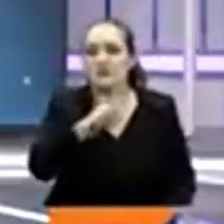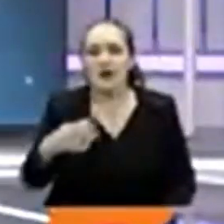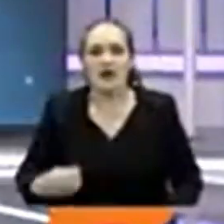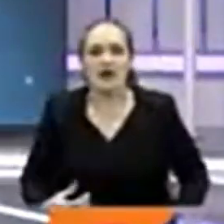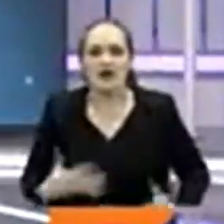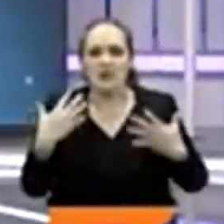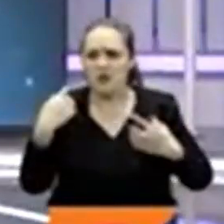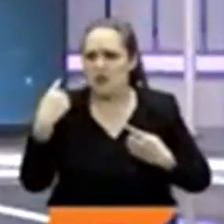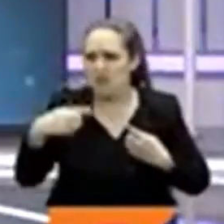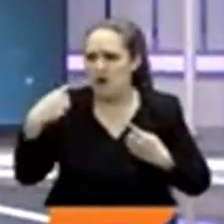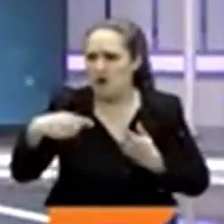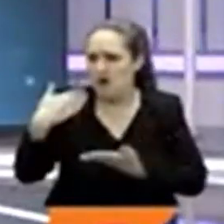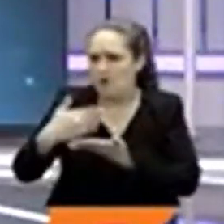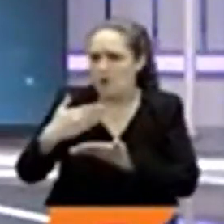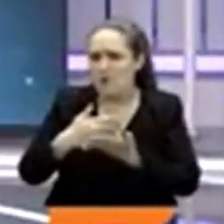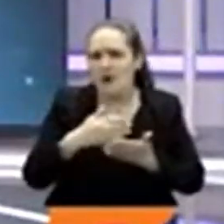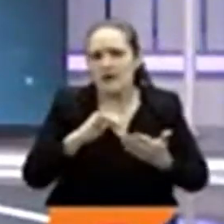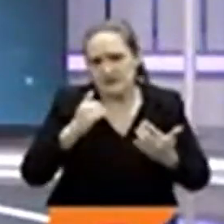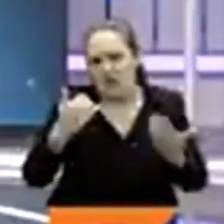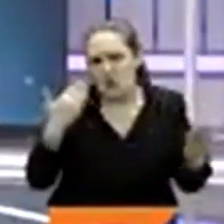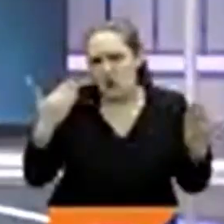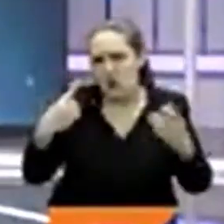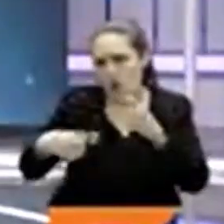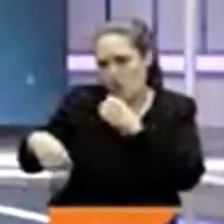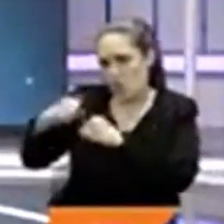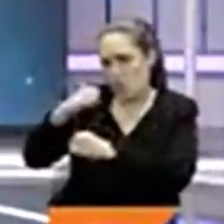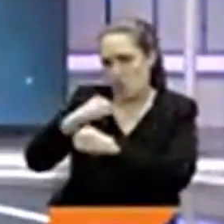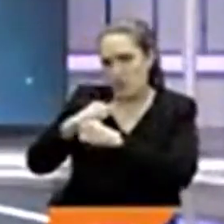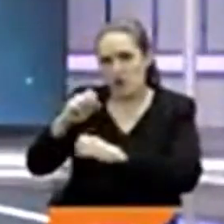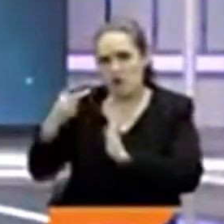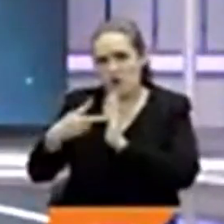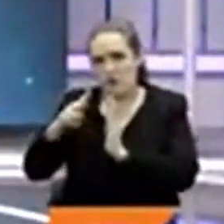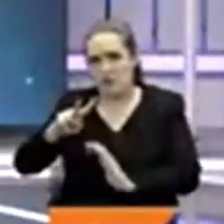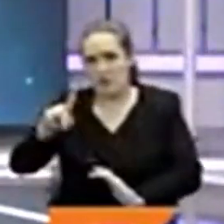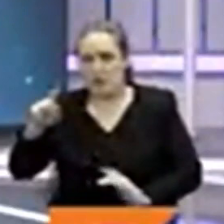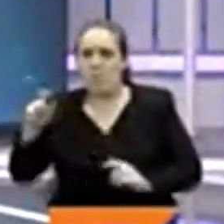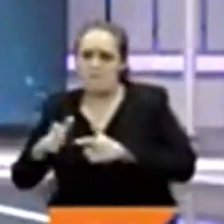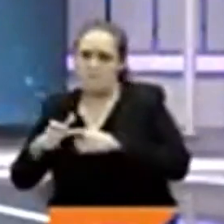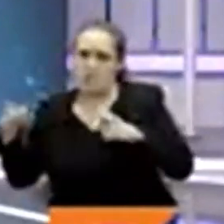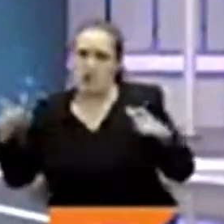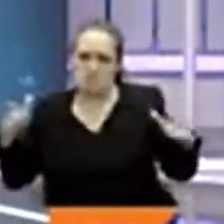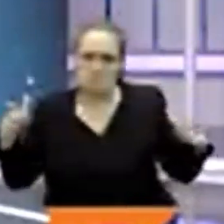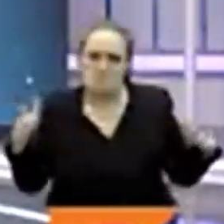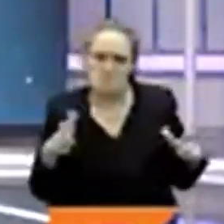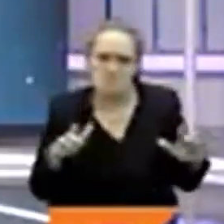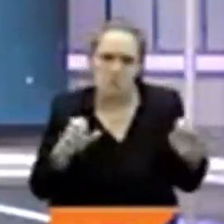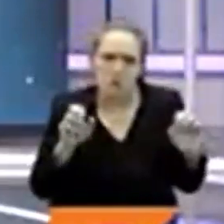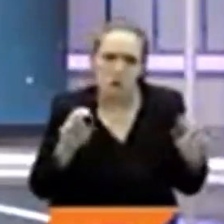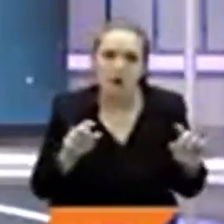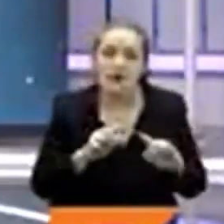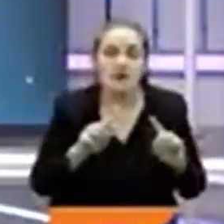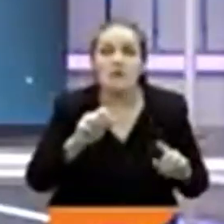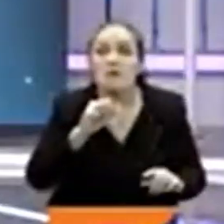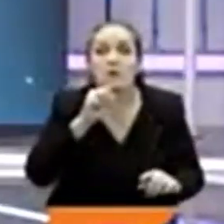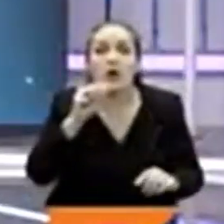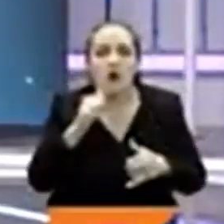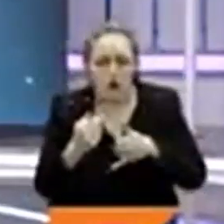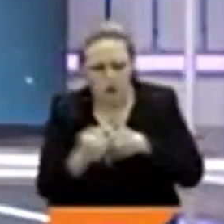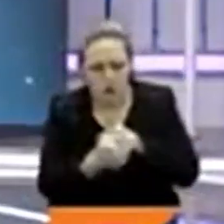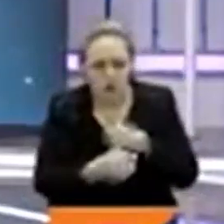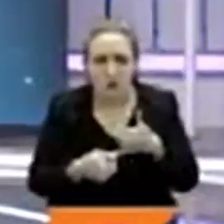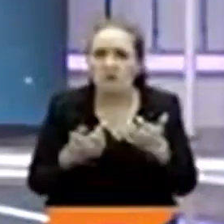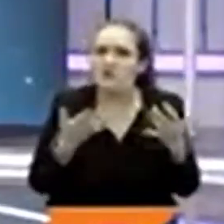quemadas, registrando una leve disminución frente al 2021. Los departamentos que cabezan la lista con mayores